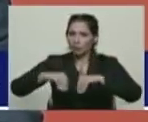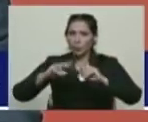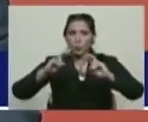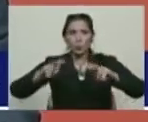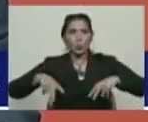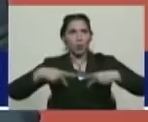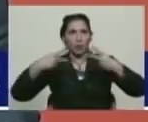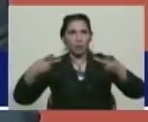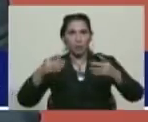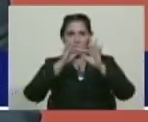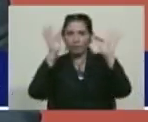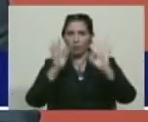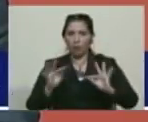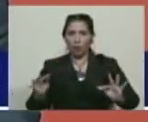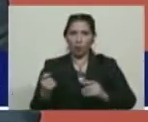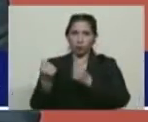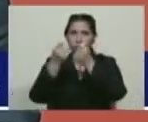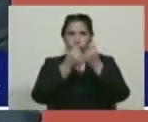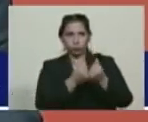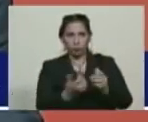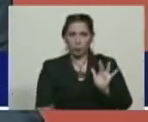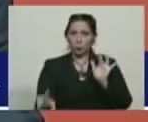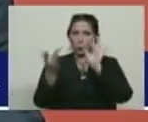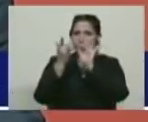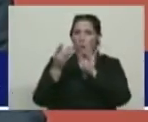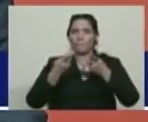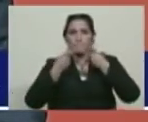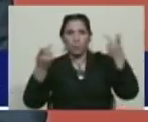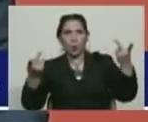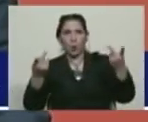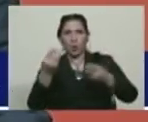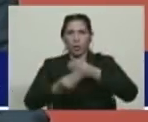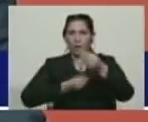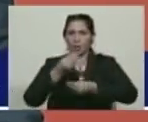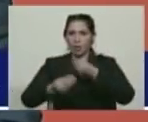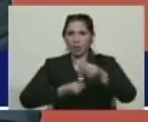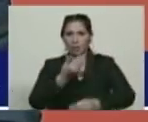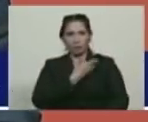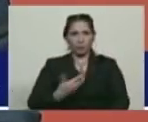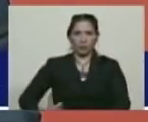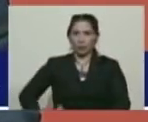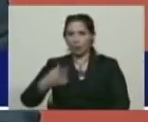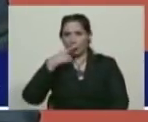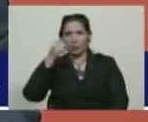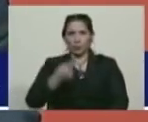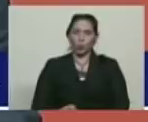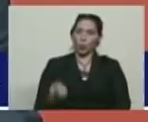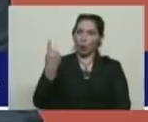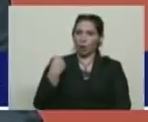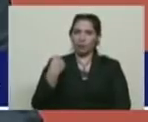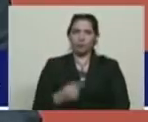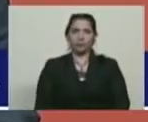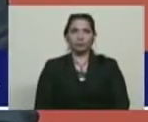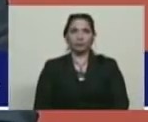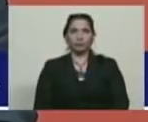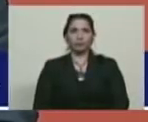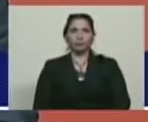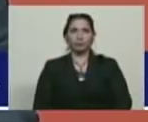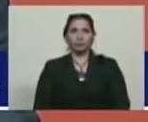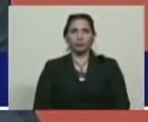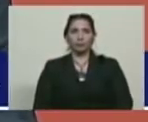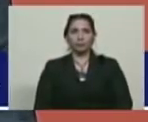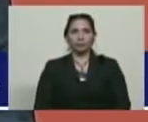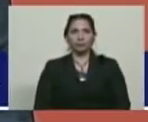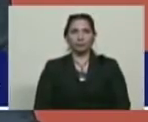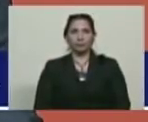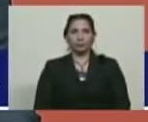de la estructura conforme a los anuncios que hiciese el presidente de la república el día de